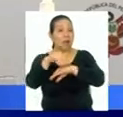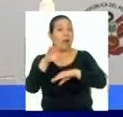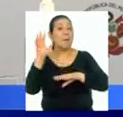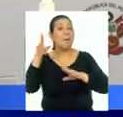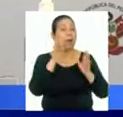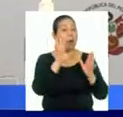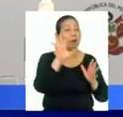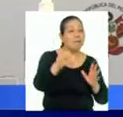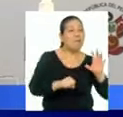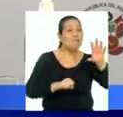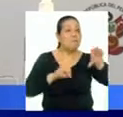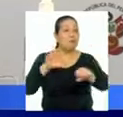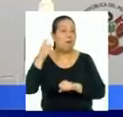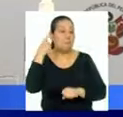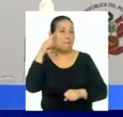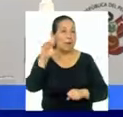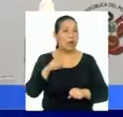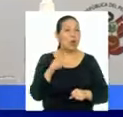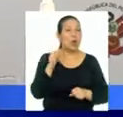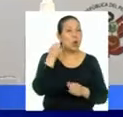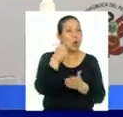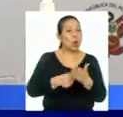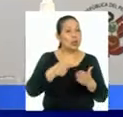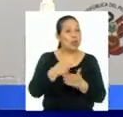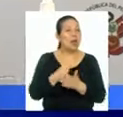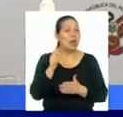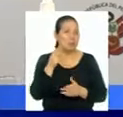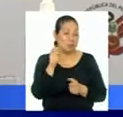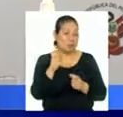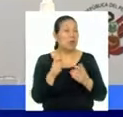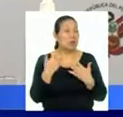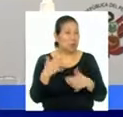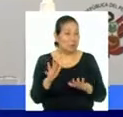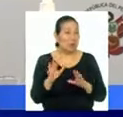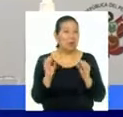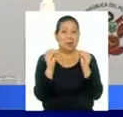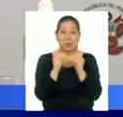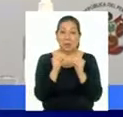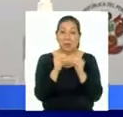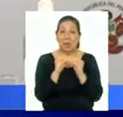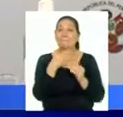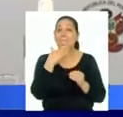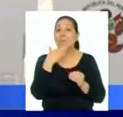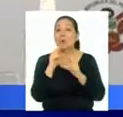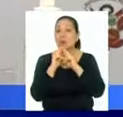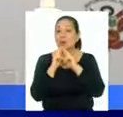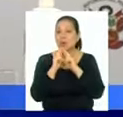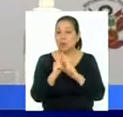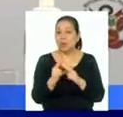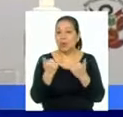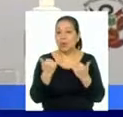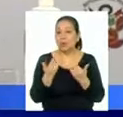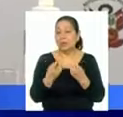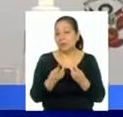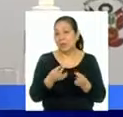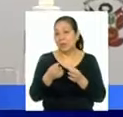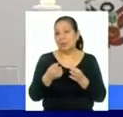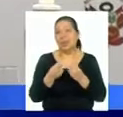para operar a favor de la lucha contra el crimen. Creo que pronto vamos a tener mejores resultados en esta